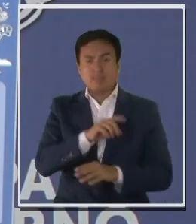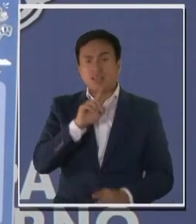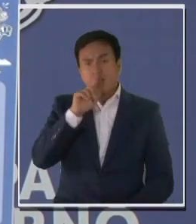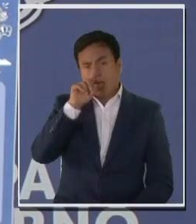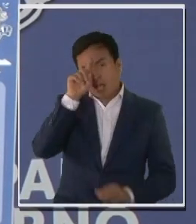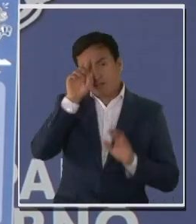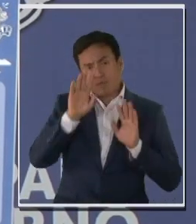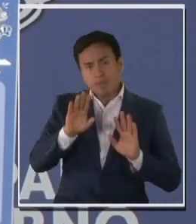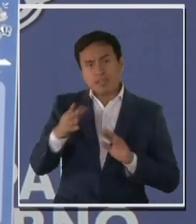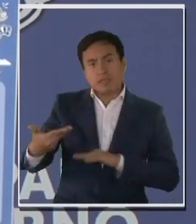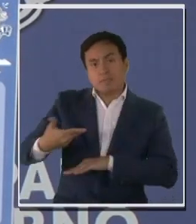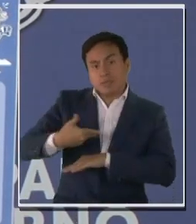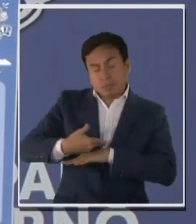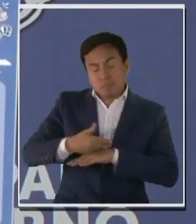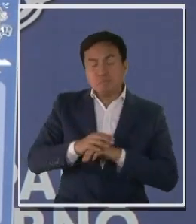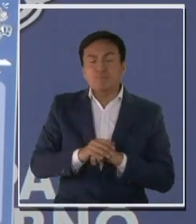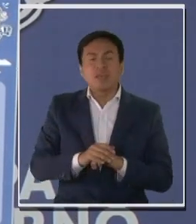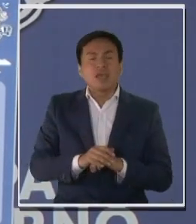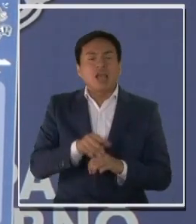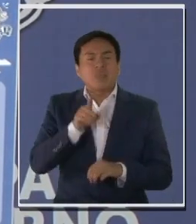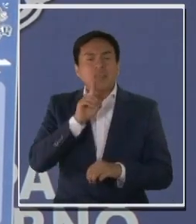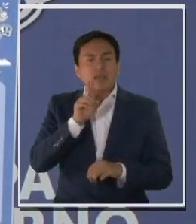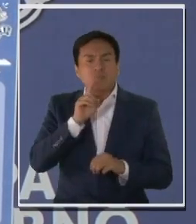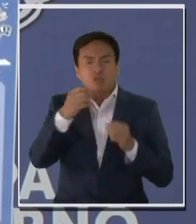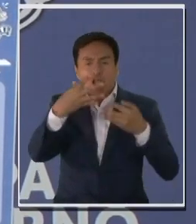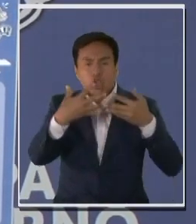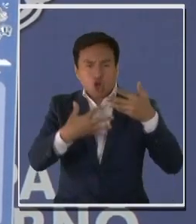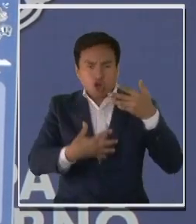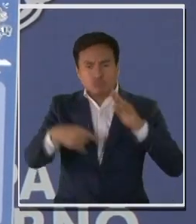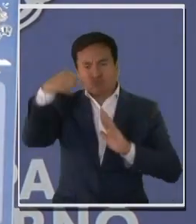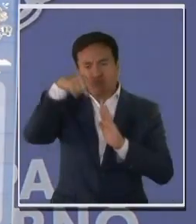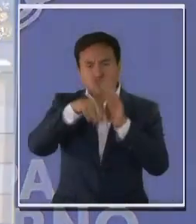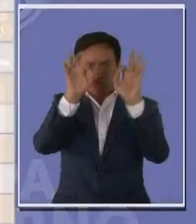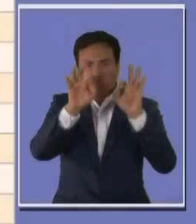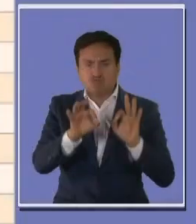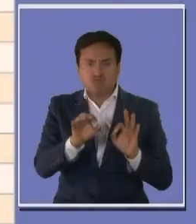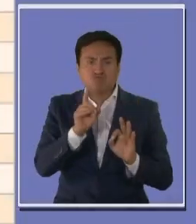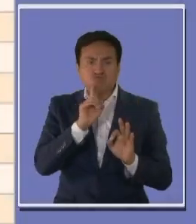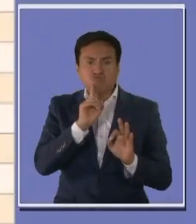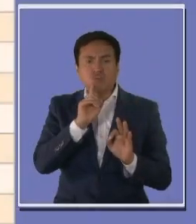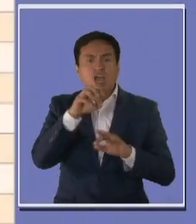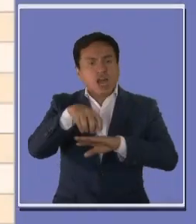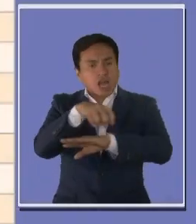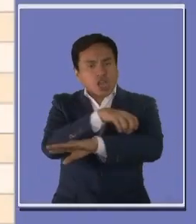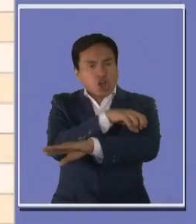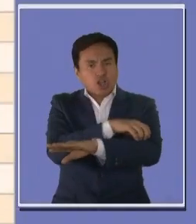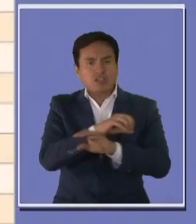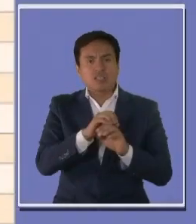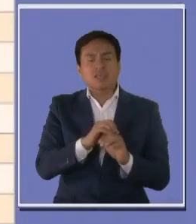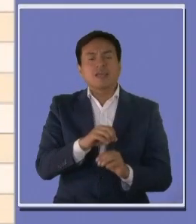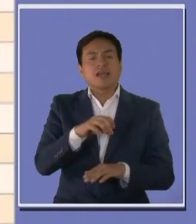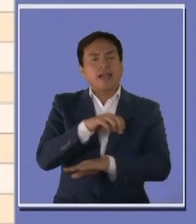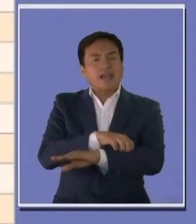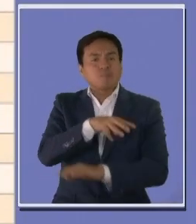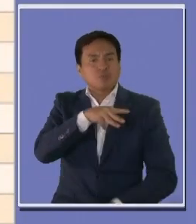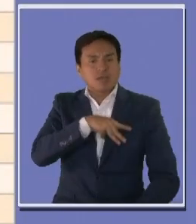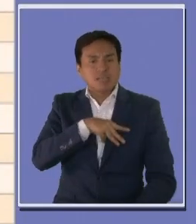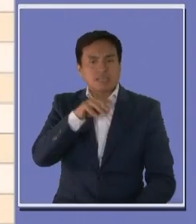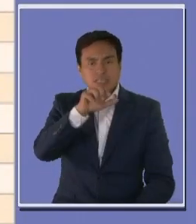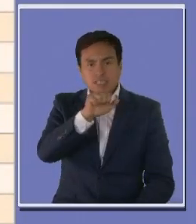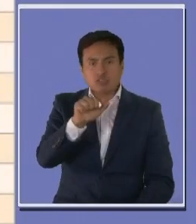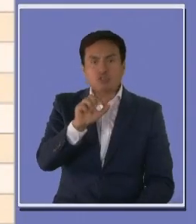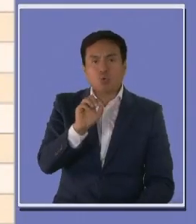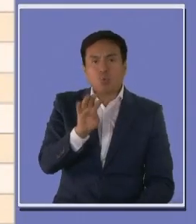nos lo piden tenemos de todas maneras el desglose Y ustedes lo están viendo el desglose por región la región metropolitana tiene